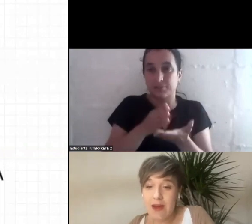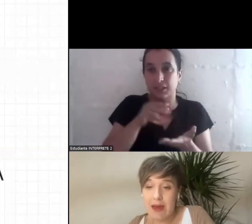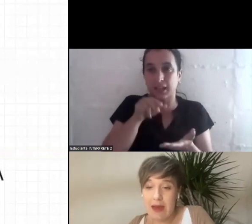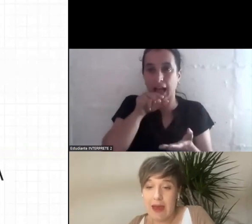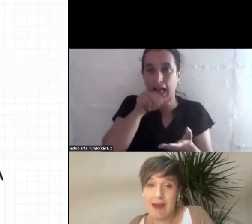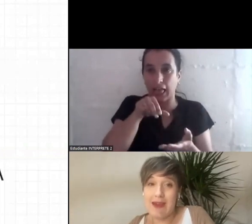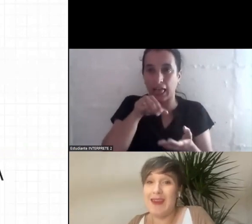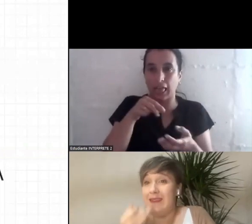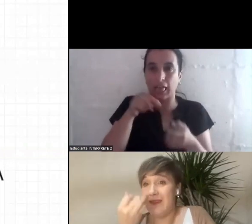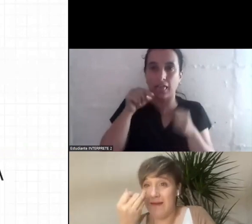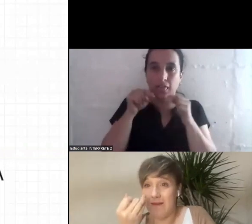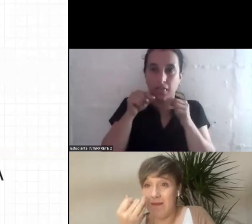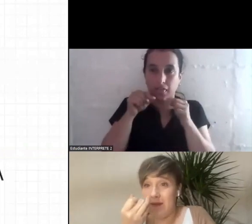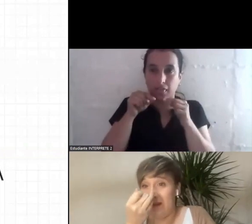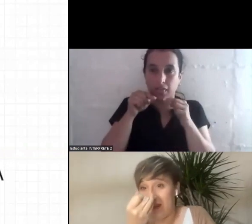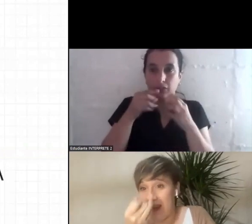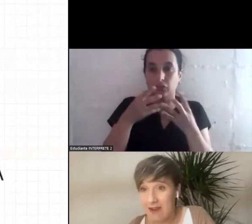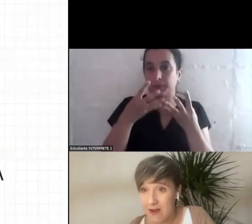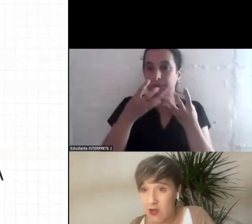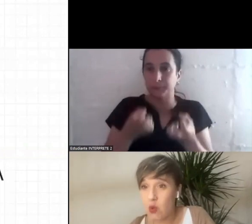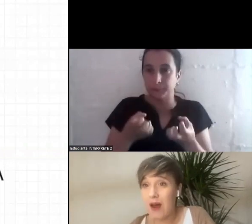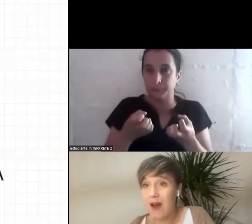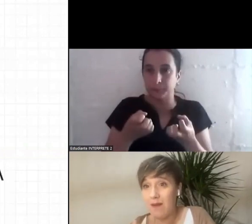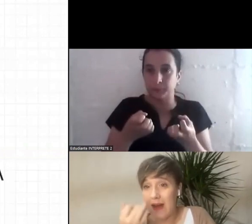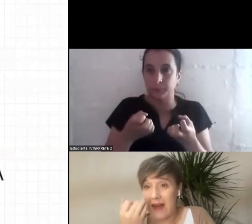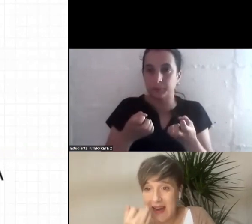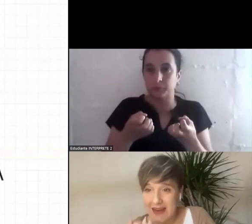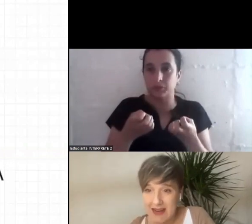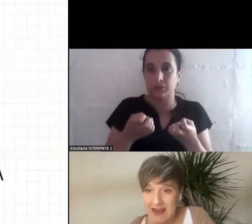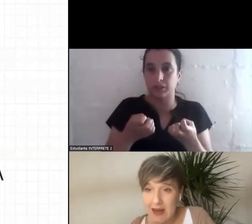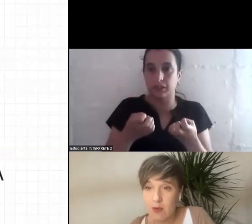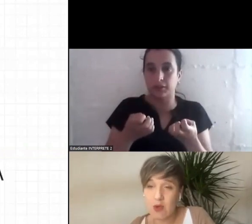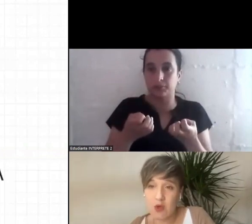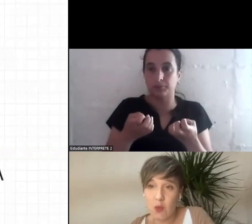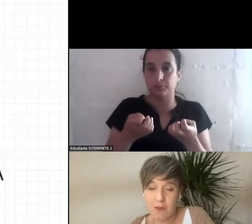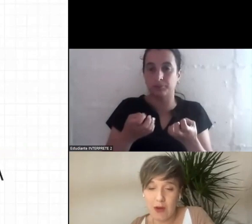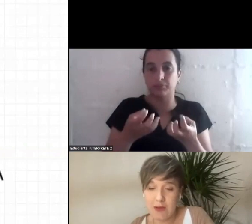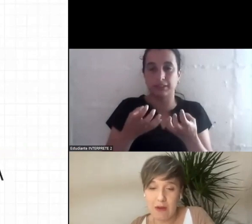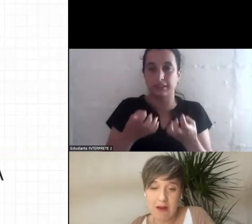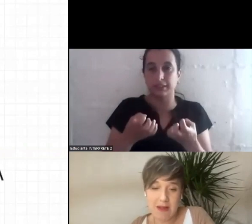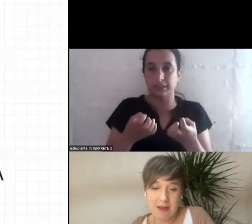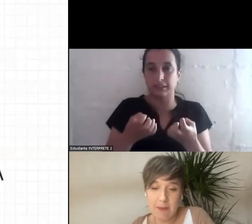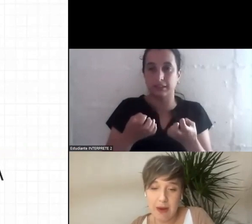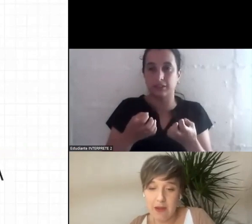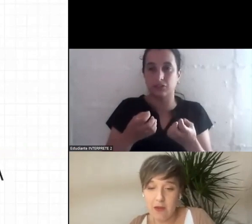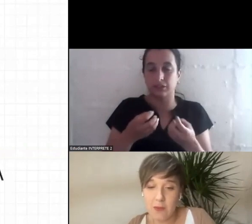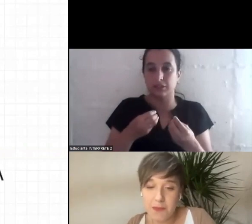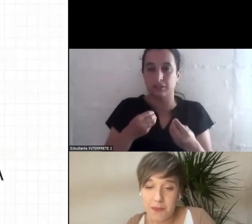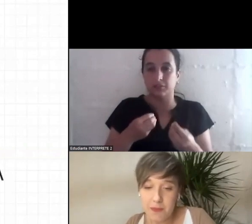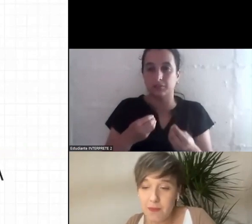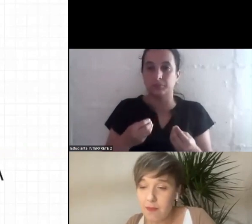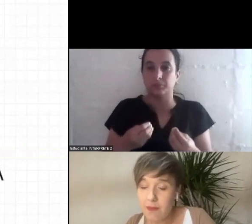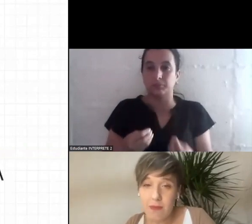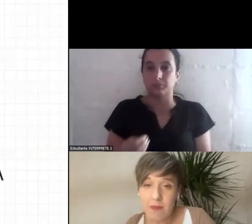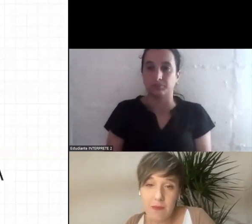tiempo y se les fisura, ¿vale? Se les reseca mucho, es súper molesto, la verdad, también para ellos.